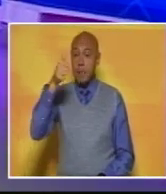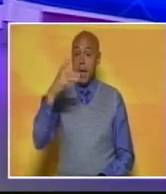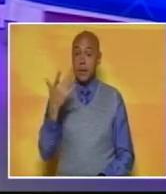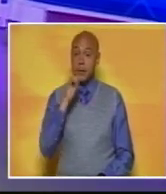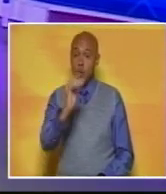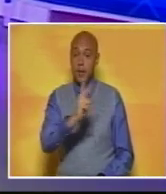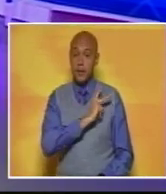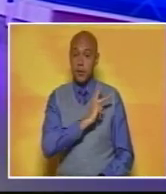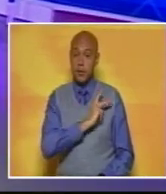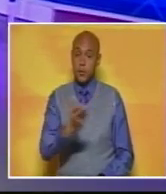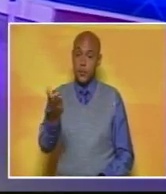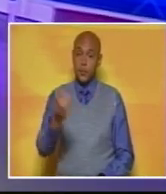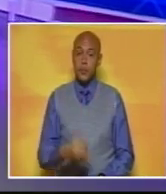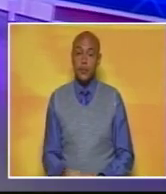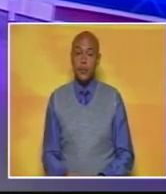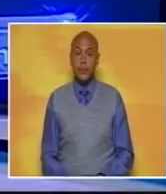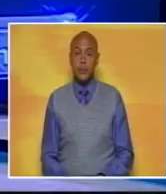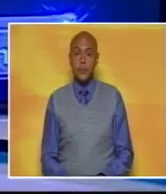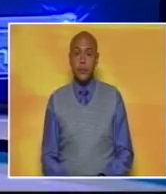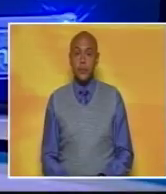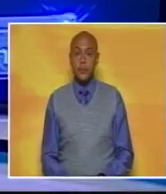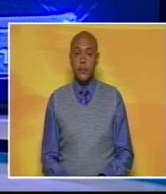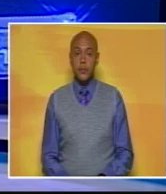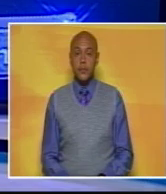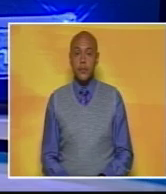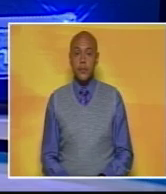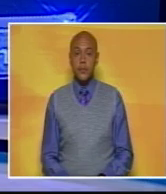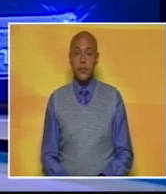su noticiero Venevisión.